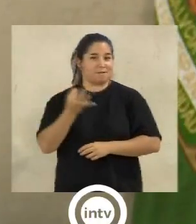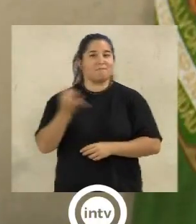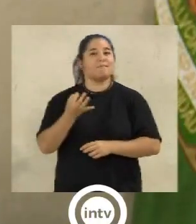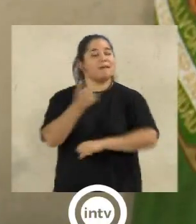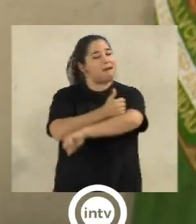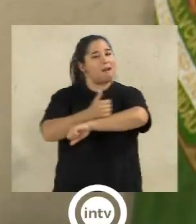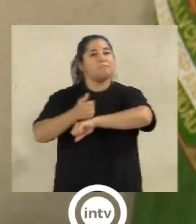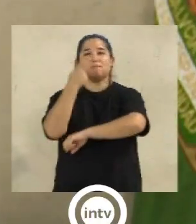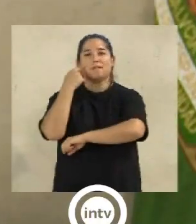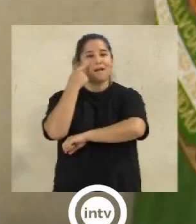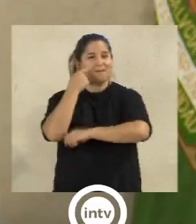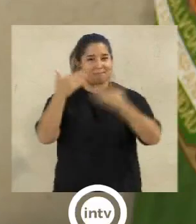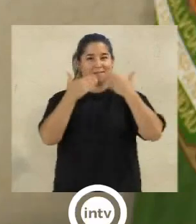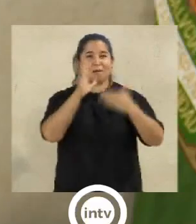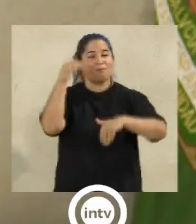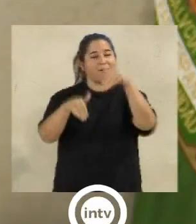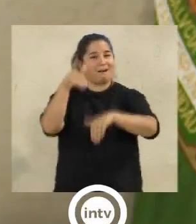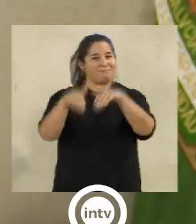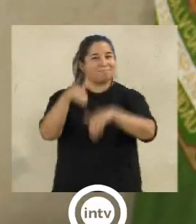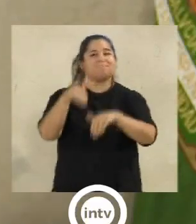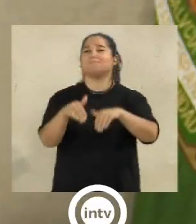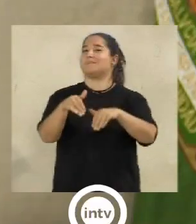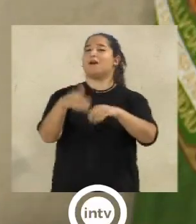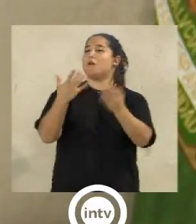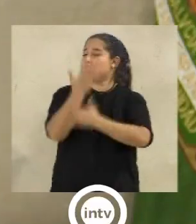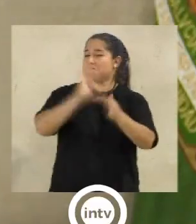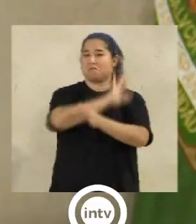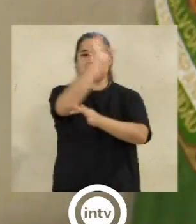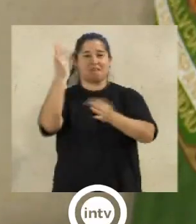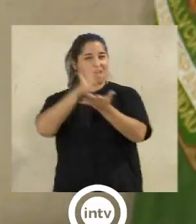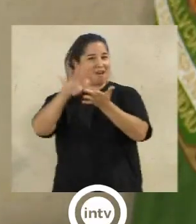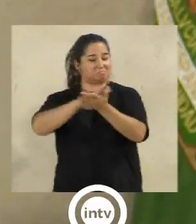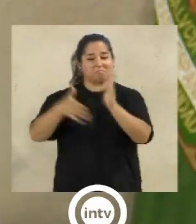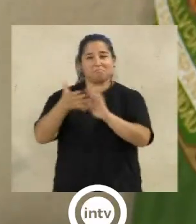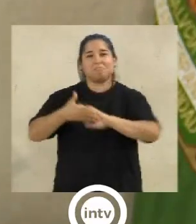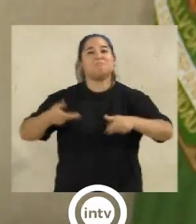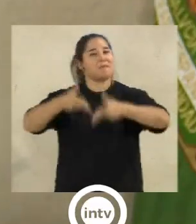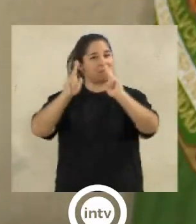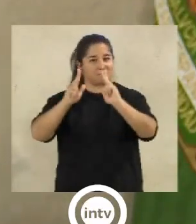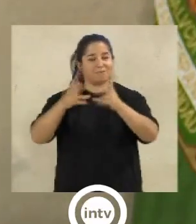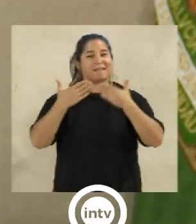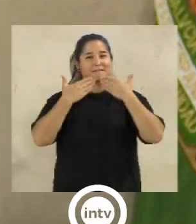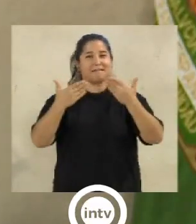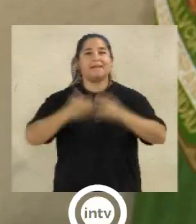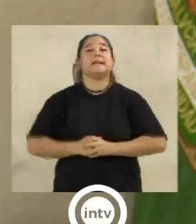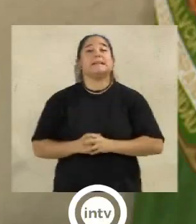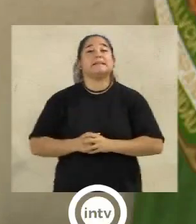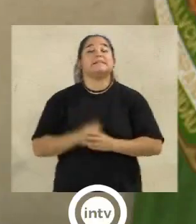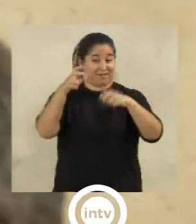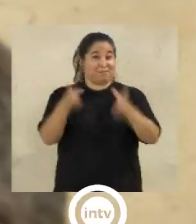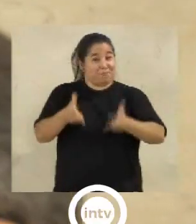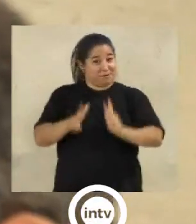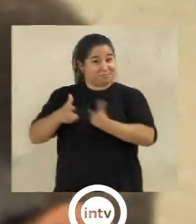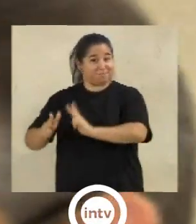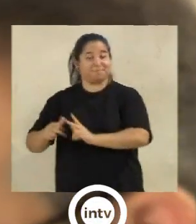almer la jornada electoral que tuvimos ayer ordenada tranquila y democrática eh Y vamos a a darle comienzo al